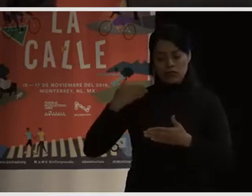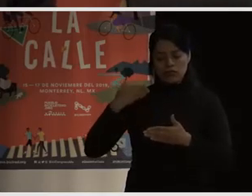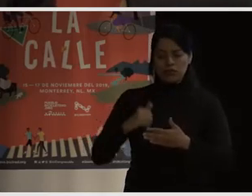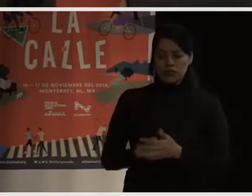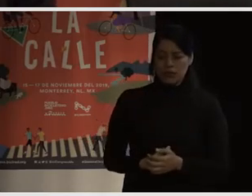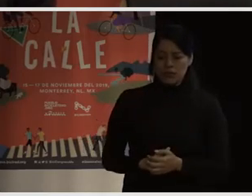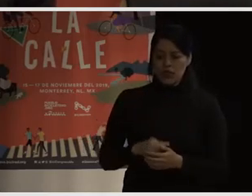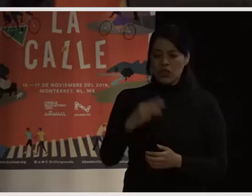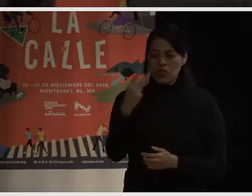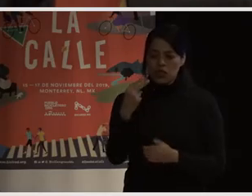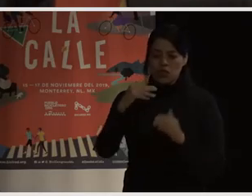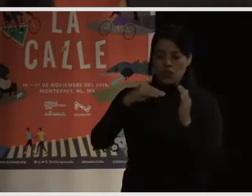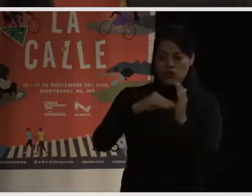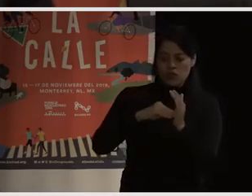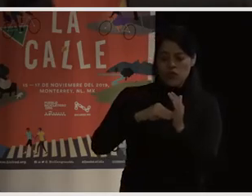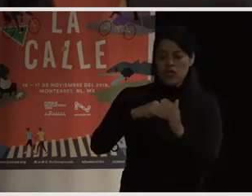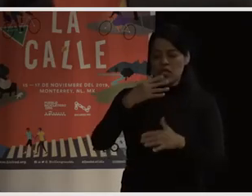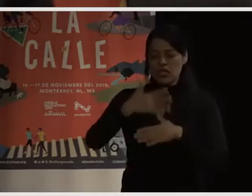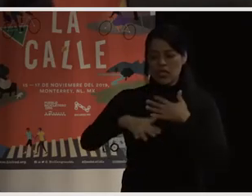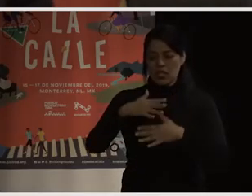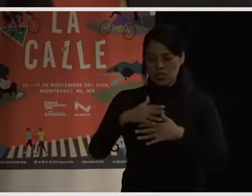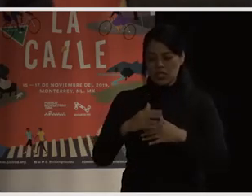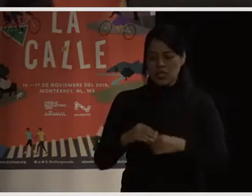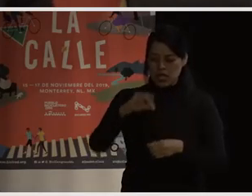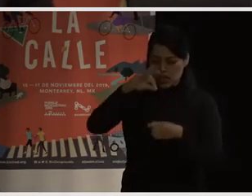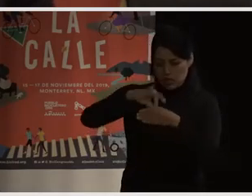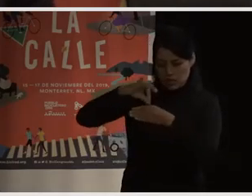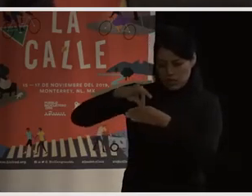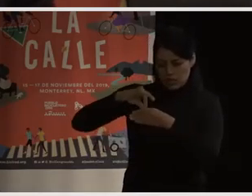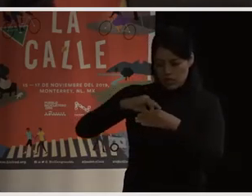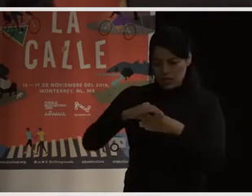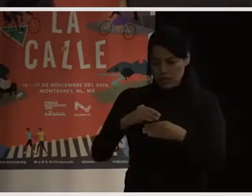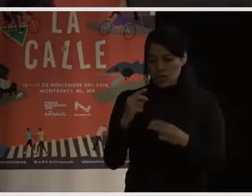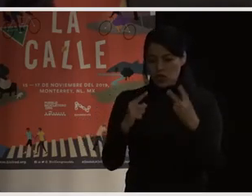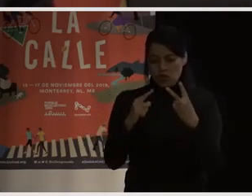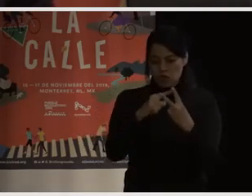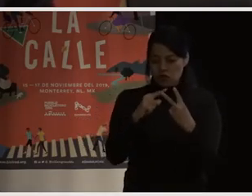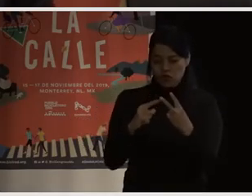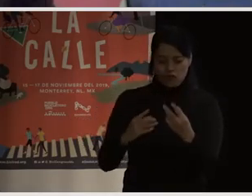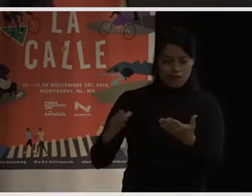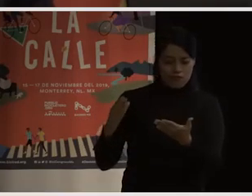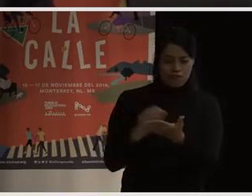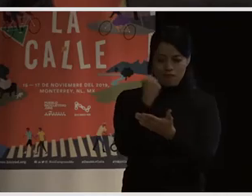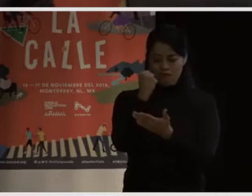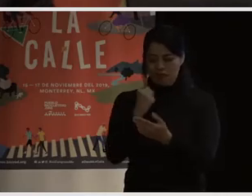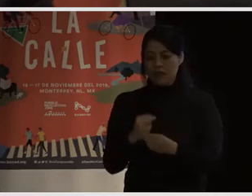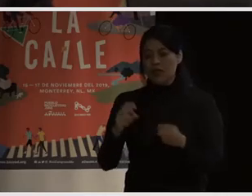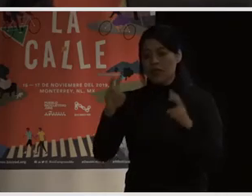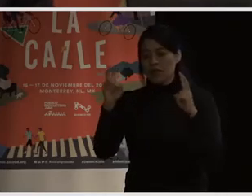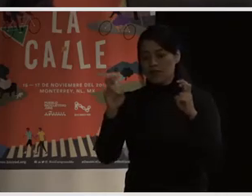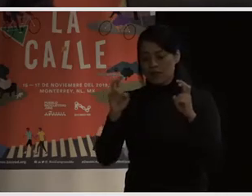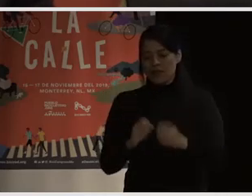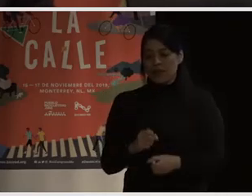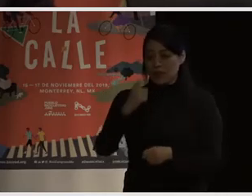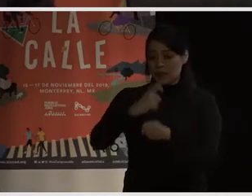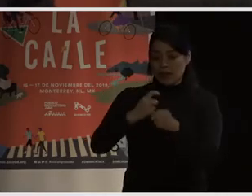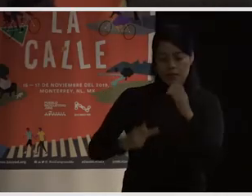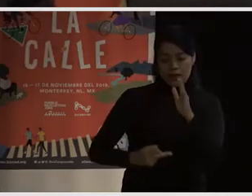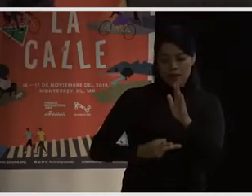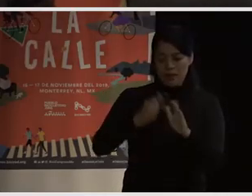2015 se lograron dos muy buenas cosas en el nivel estado y en el nivel municipio por primera vez se creaban las dos